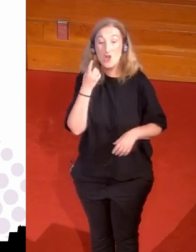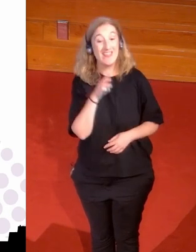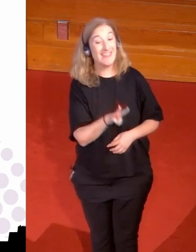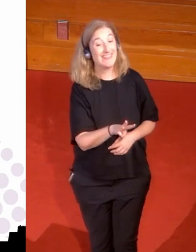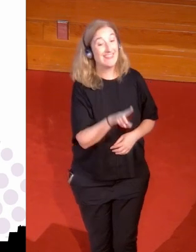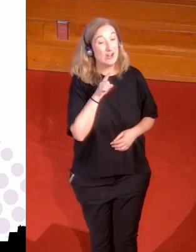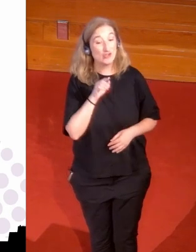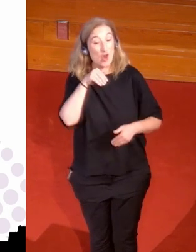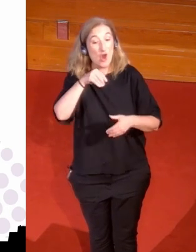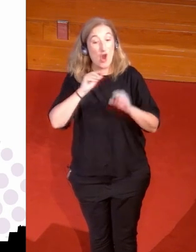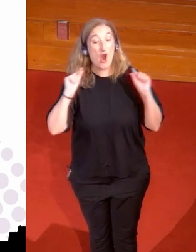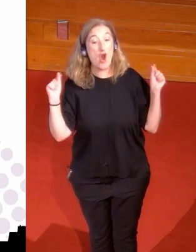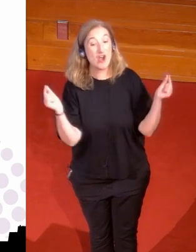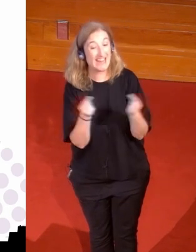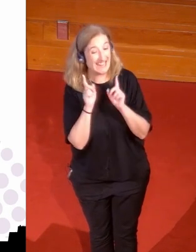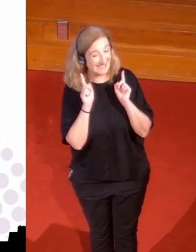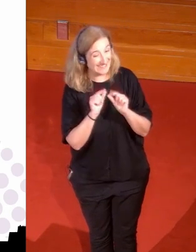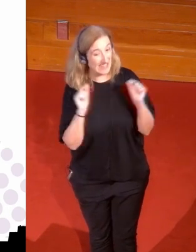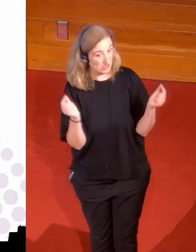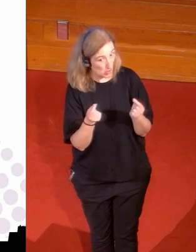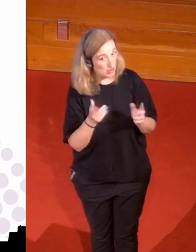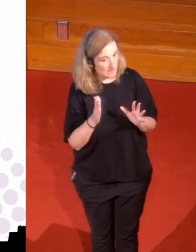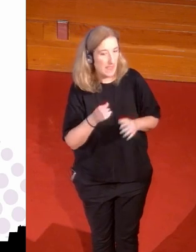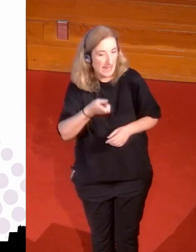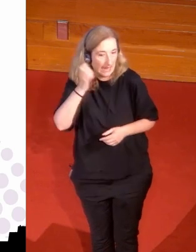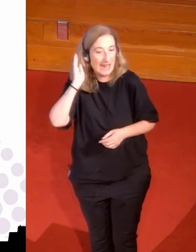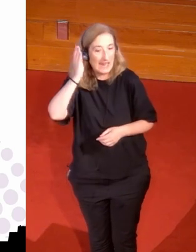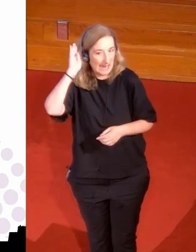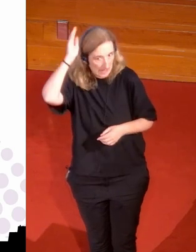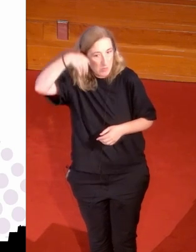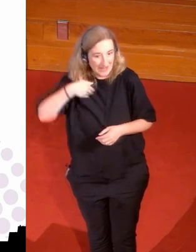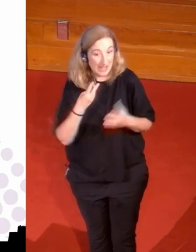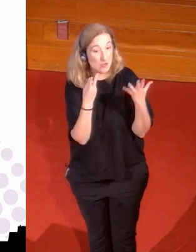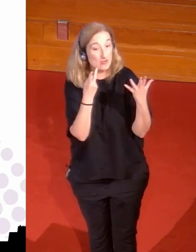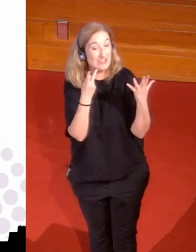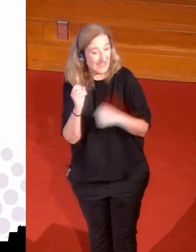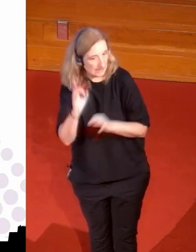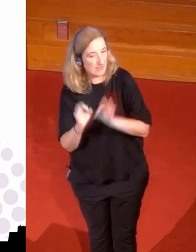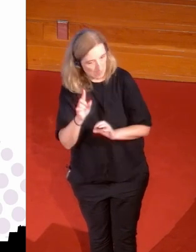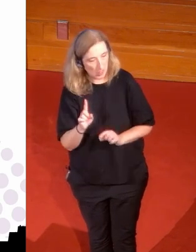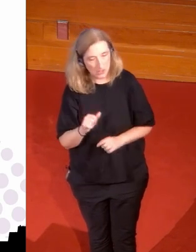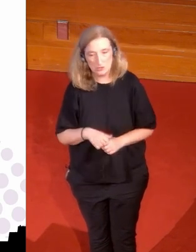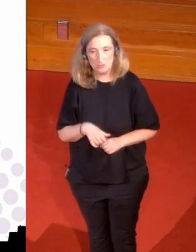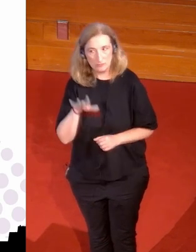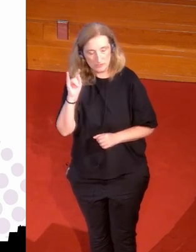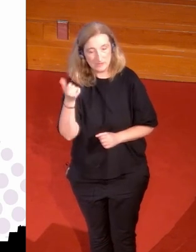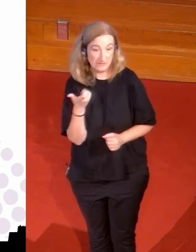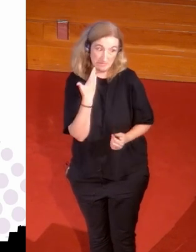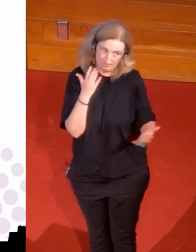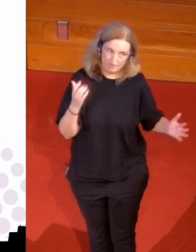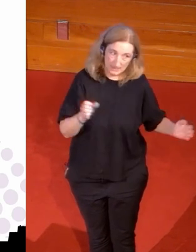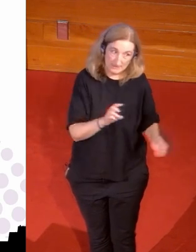un tercio de los congresistas de de los republicanos casi un 70 por O sea casi